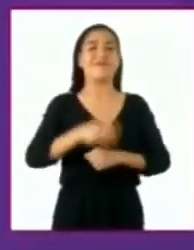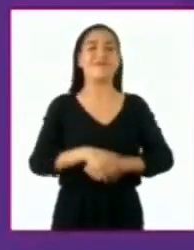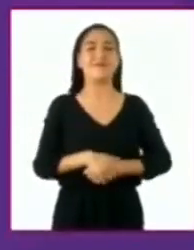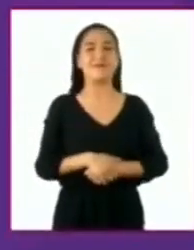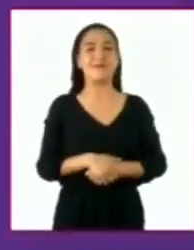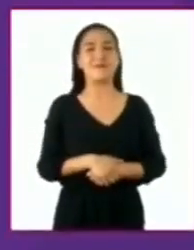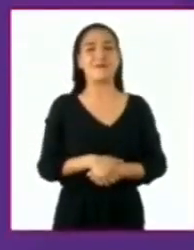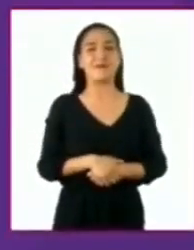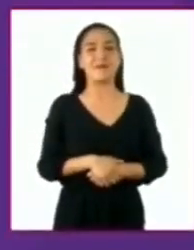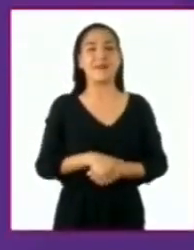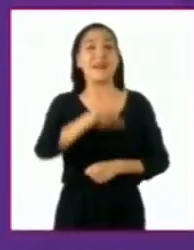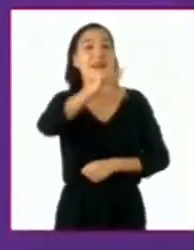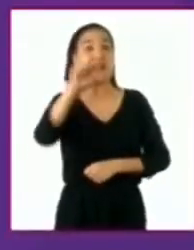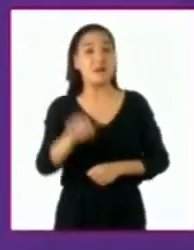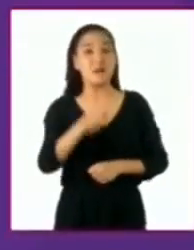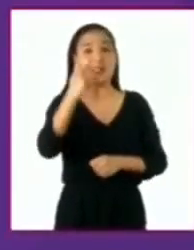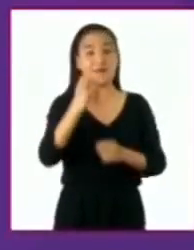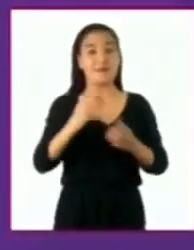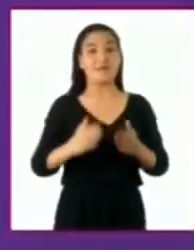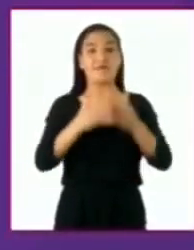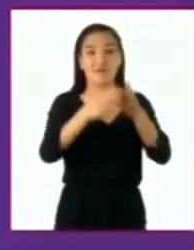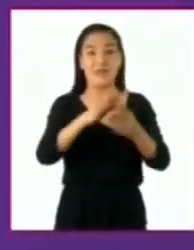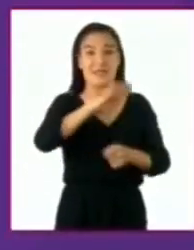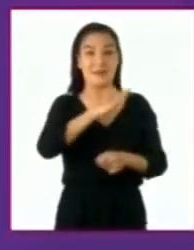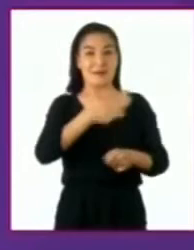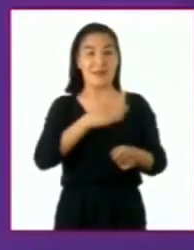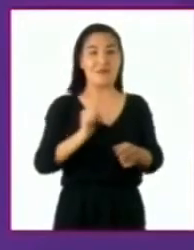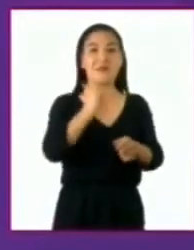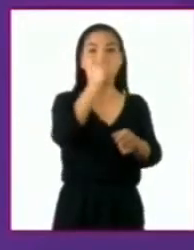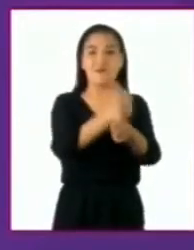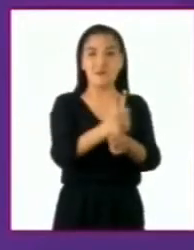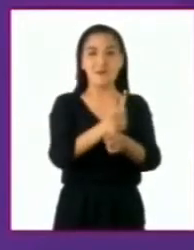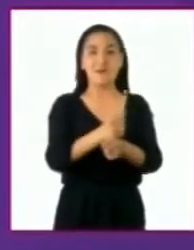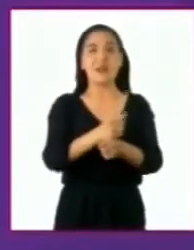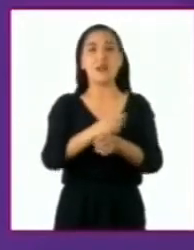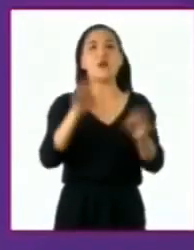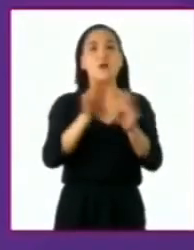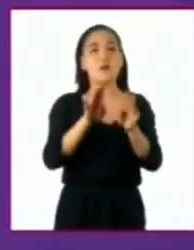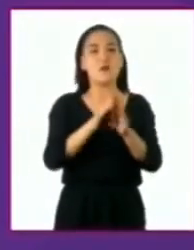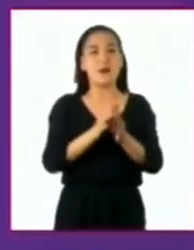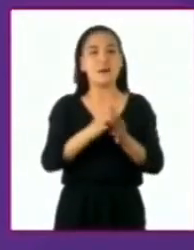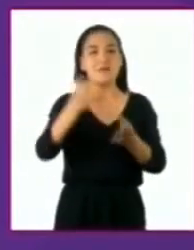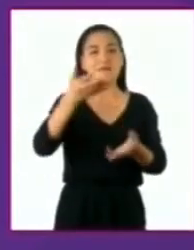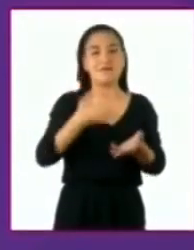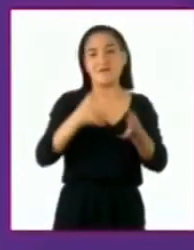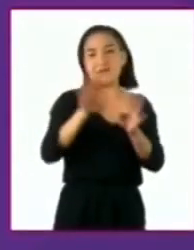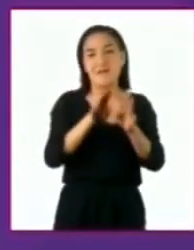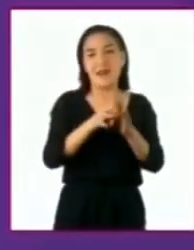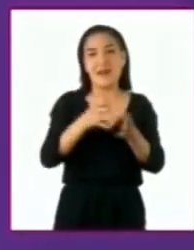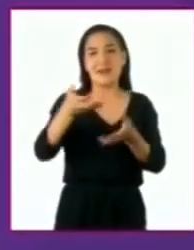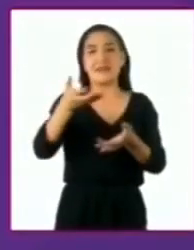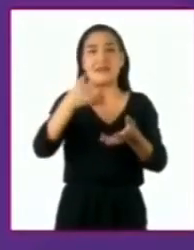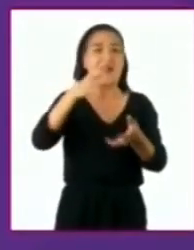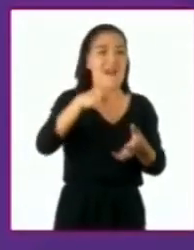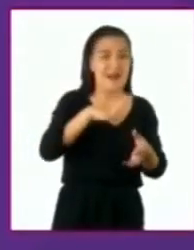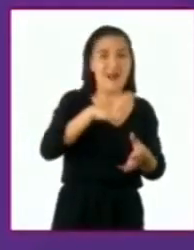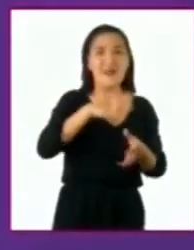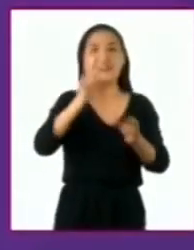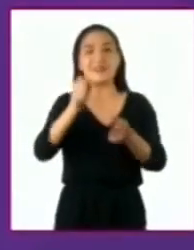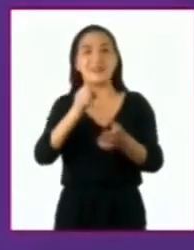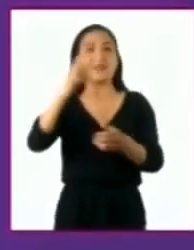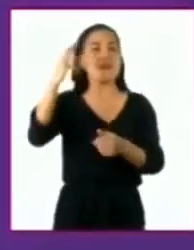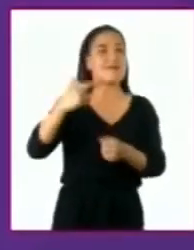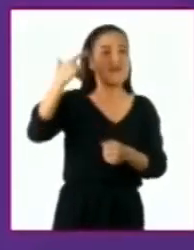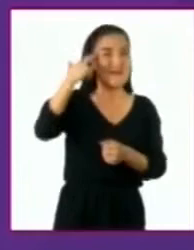de la conquista, los españoles sencillamente se repartieron los diferentes señoríos, reinos